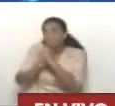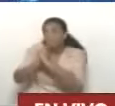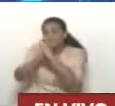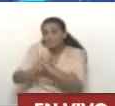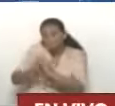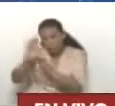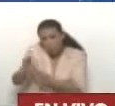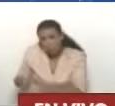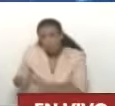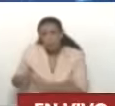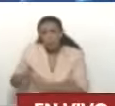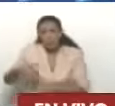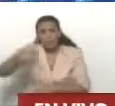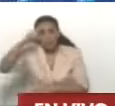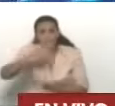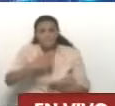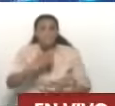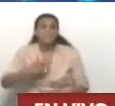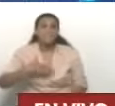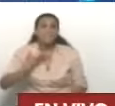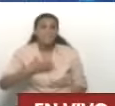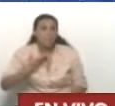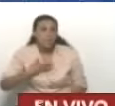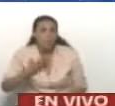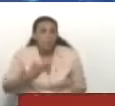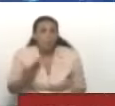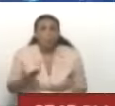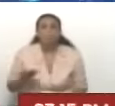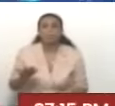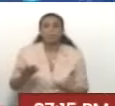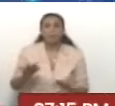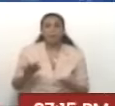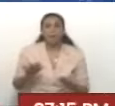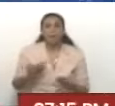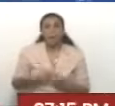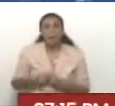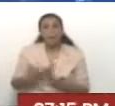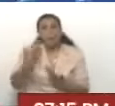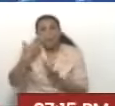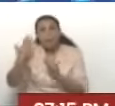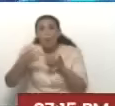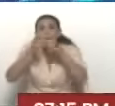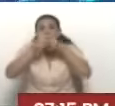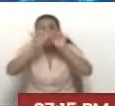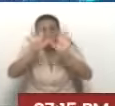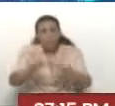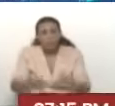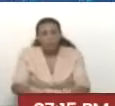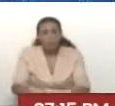su clemencia, su misericordia, sus bendiciones, su amor para el pueblo de Venezuela.